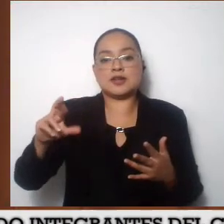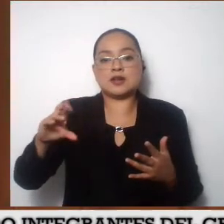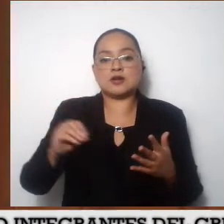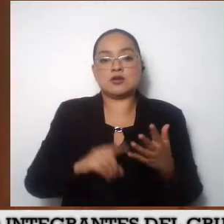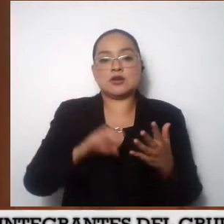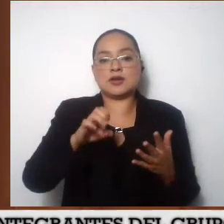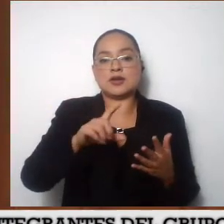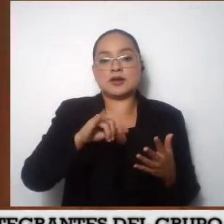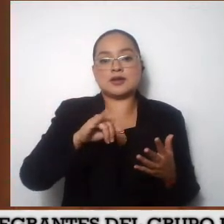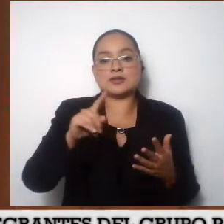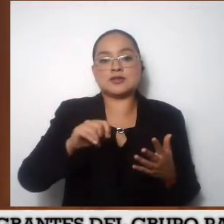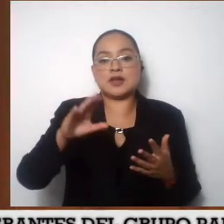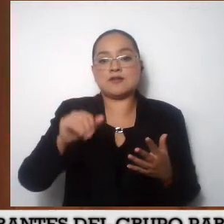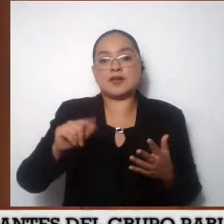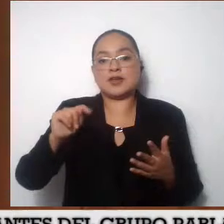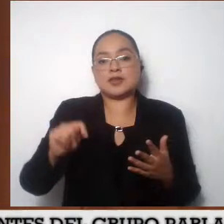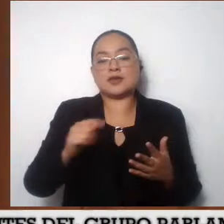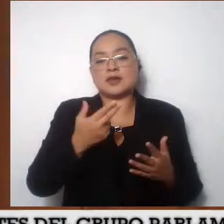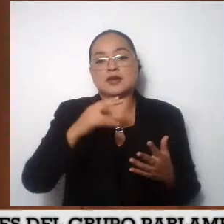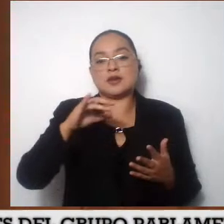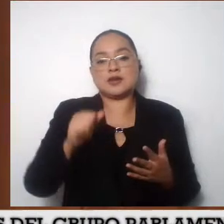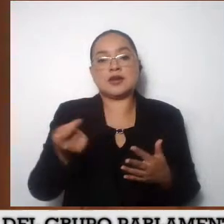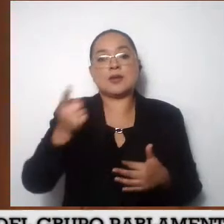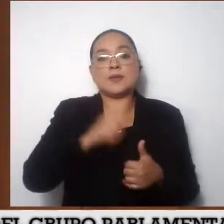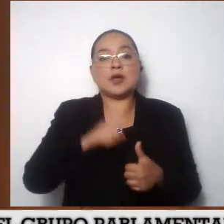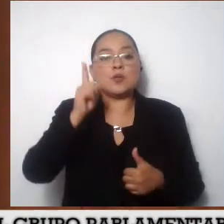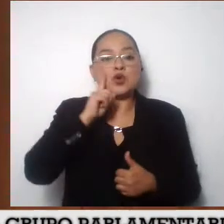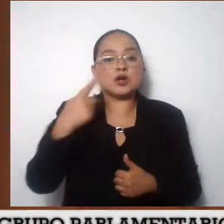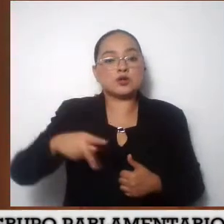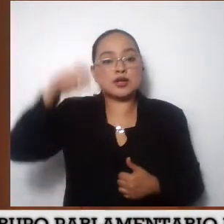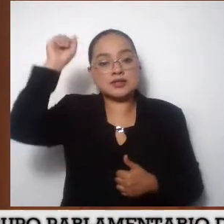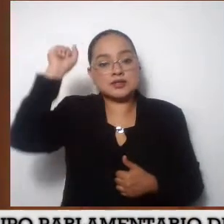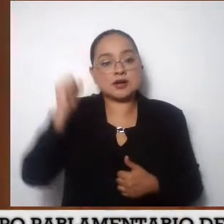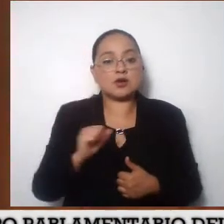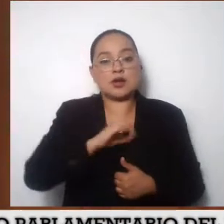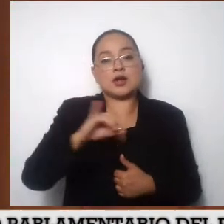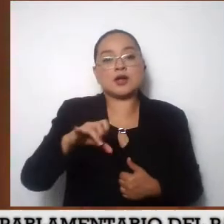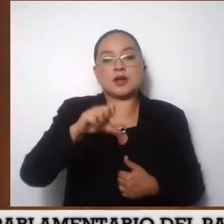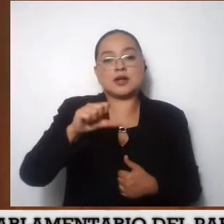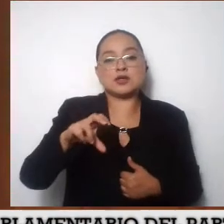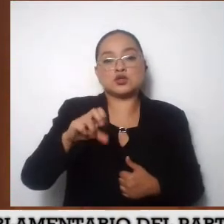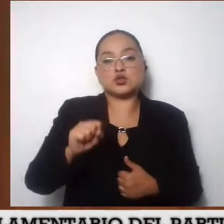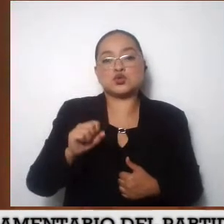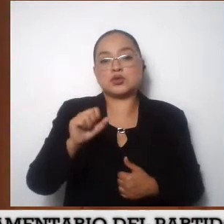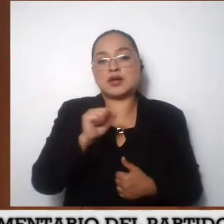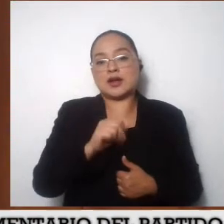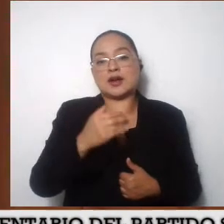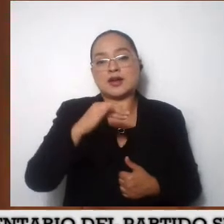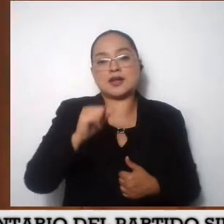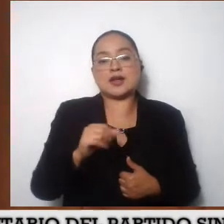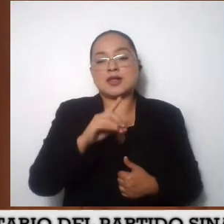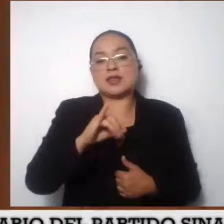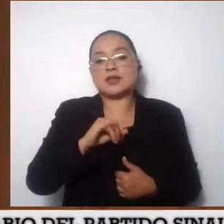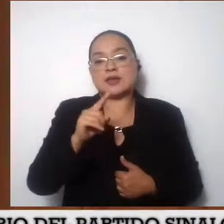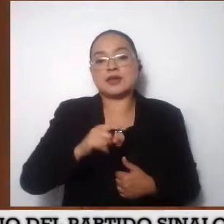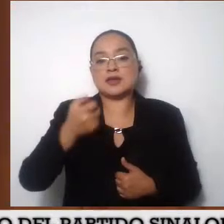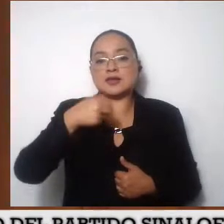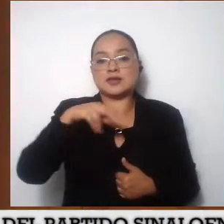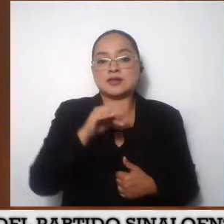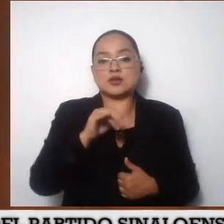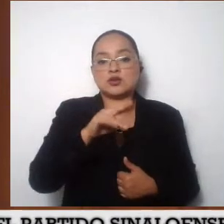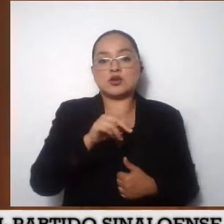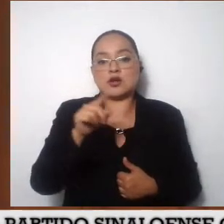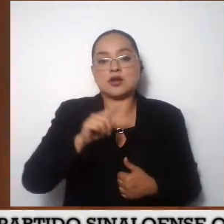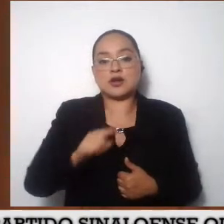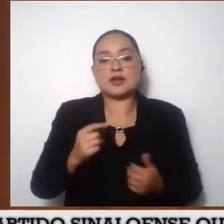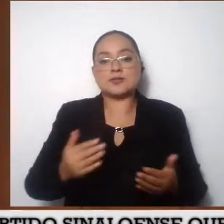Galaviz y Jesús Angélica Díaz Quiñones, los primeros diputados del Grupo Parlamentario del Partido Sinaloense de esta 64ª legislatura